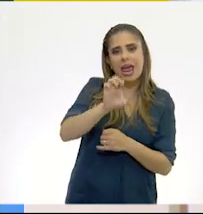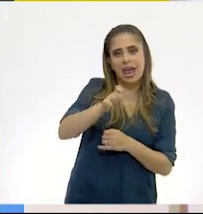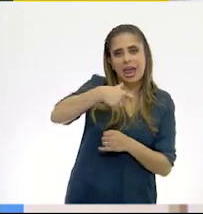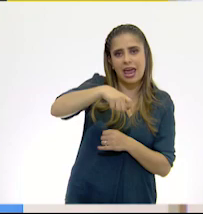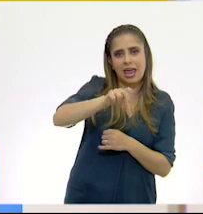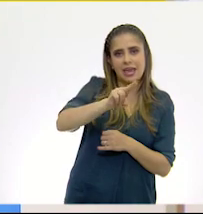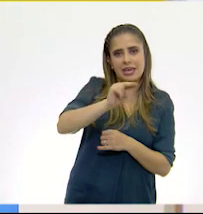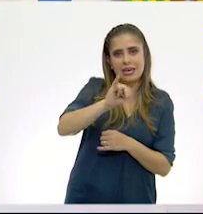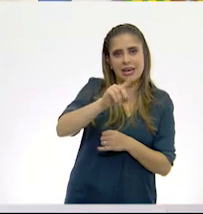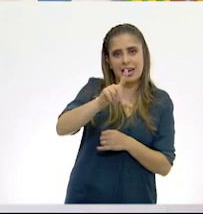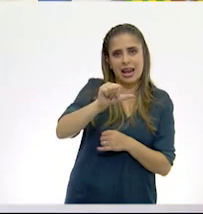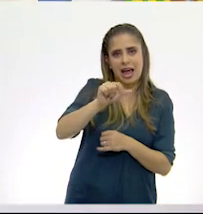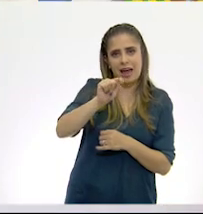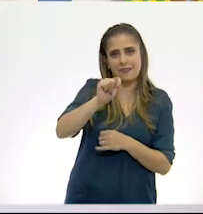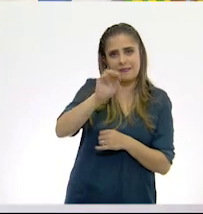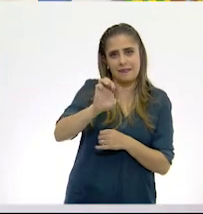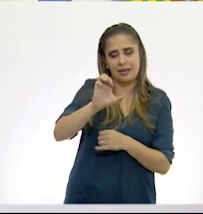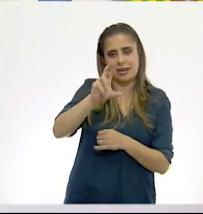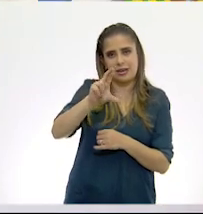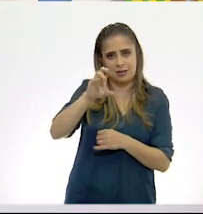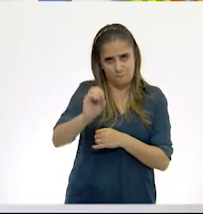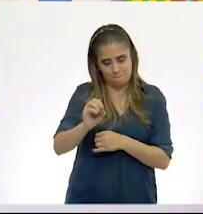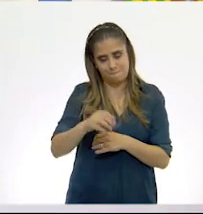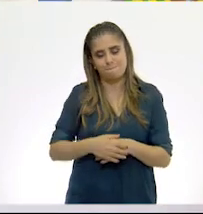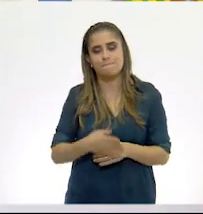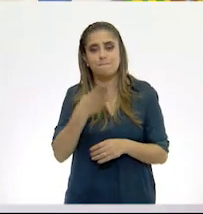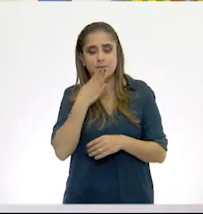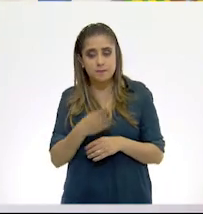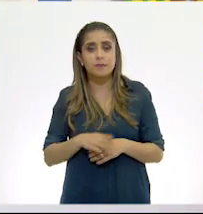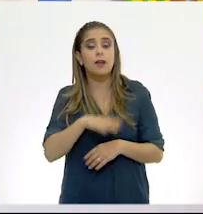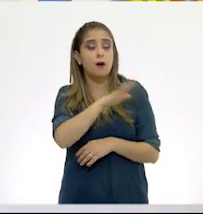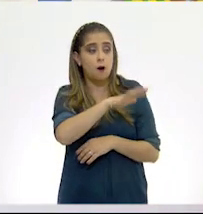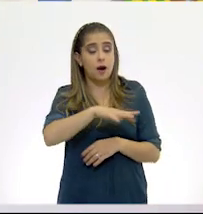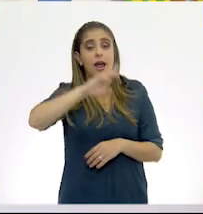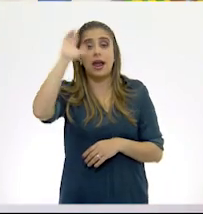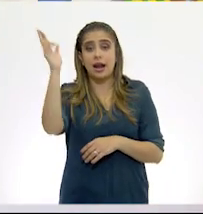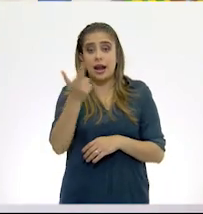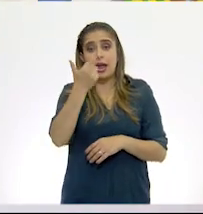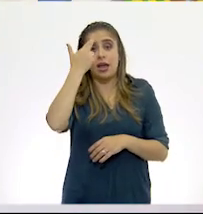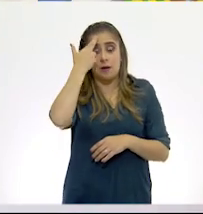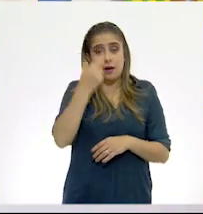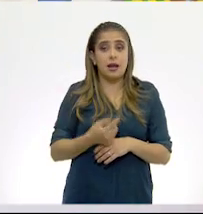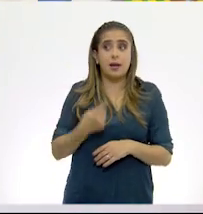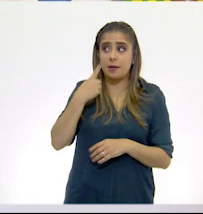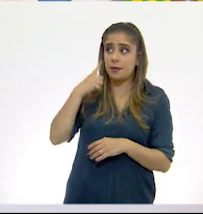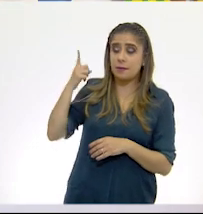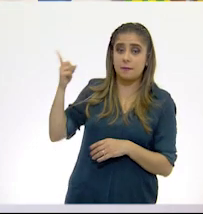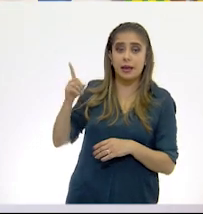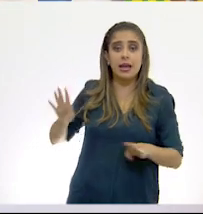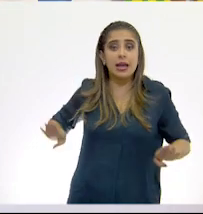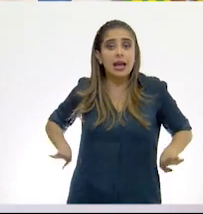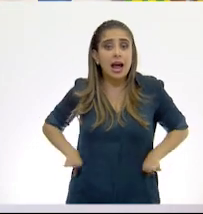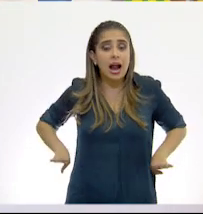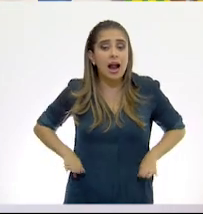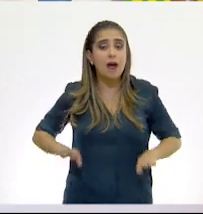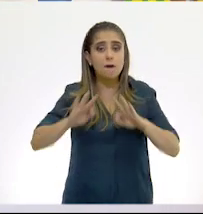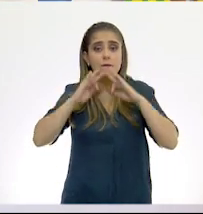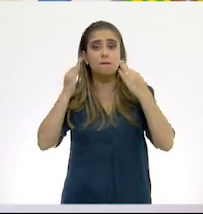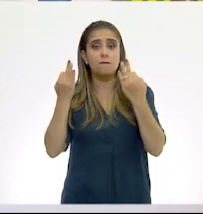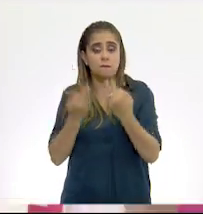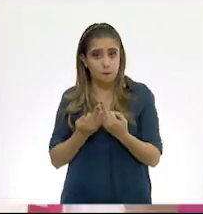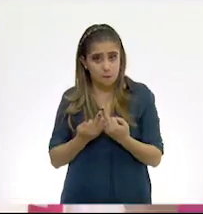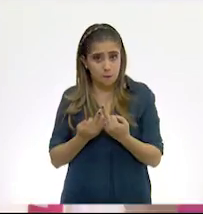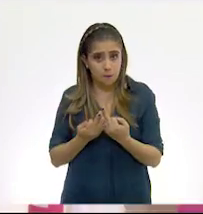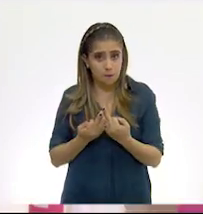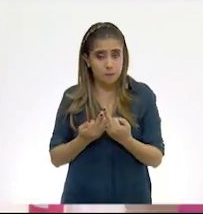Equilátero, muy bien. Pero bueno, vamos a recordar, niñas y niños. Entonces, lo que vimos hoy fueron las características de las figuras